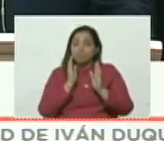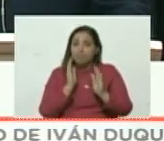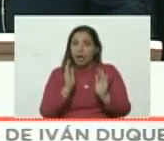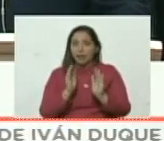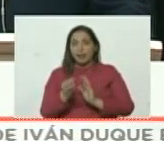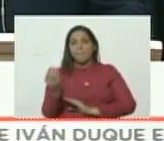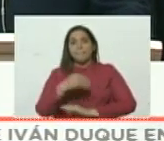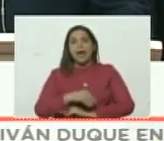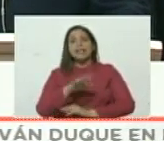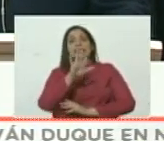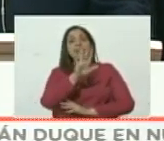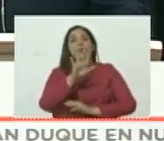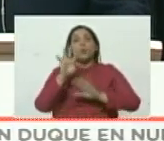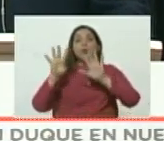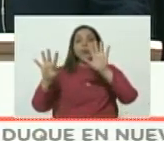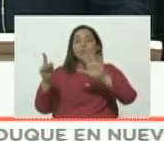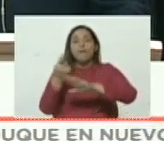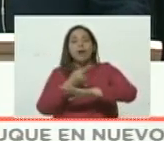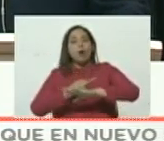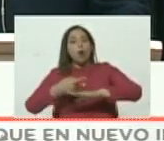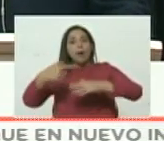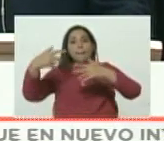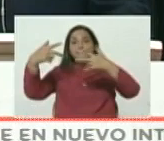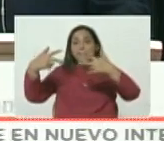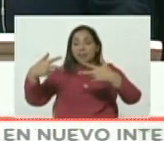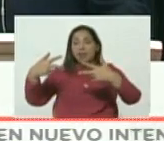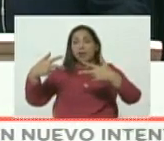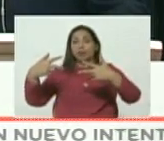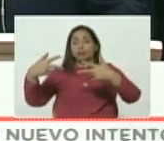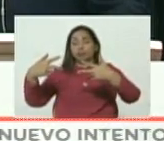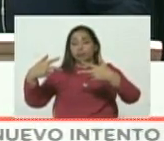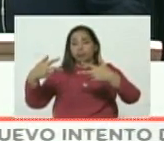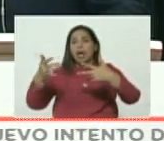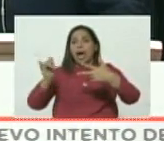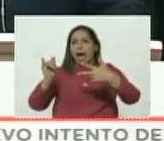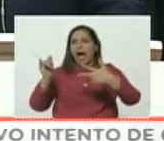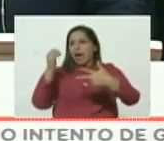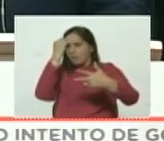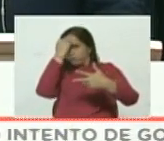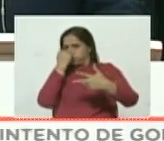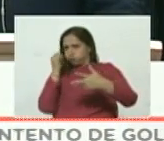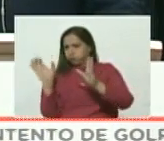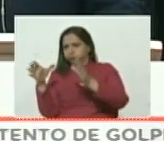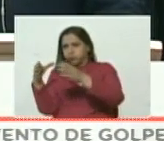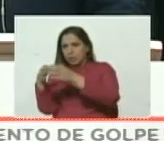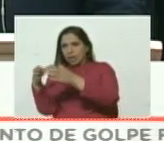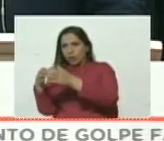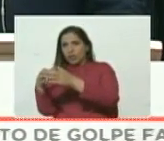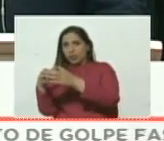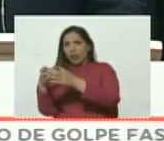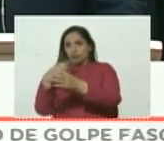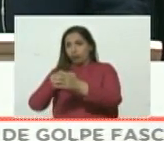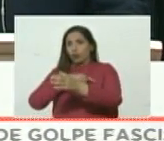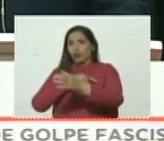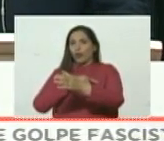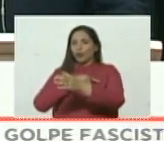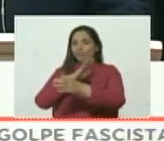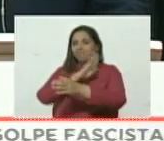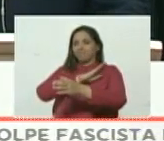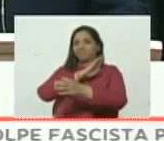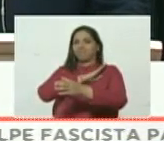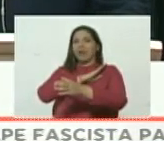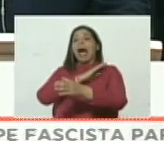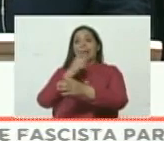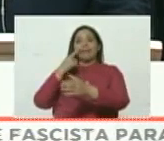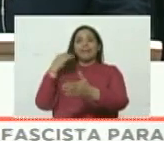horas de videos que tenemos, de videoconferencia de los terroristas, de testimonios y